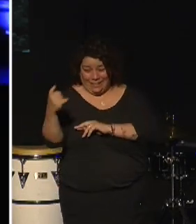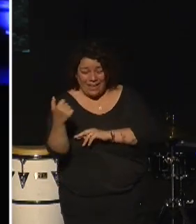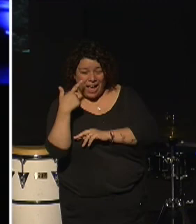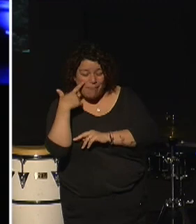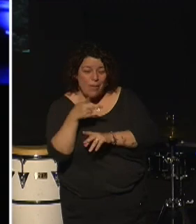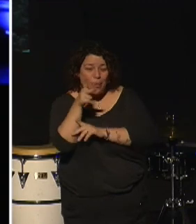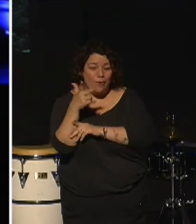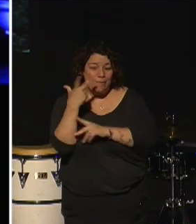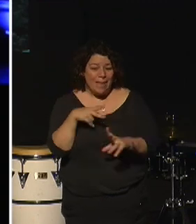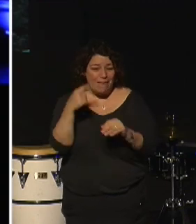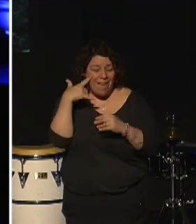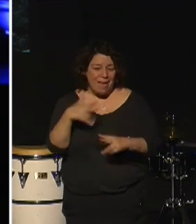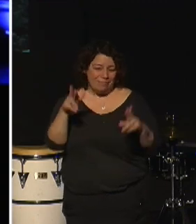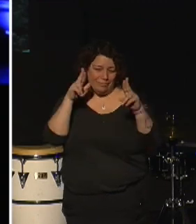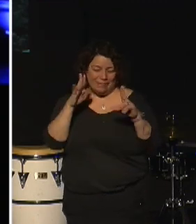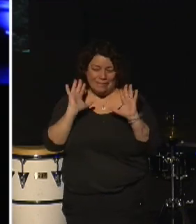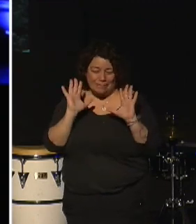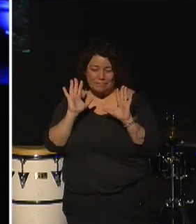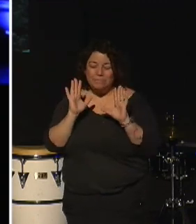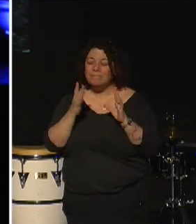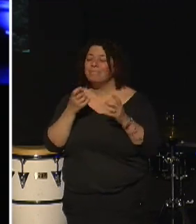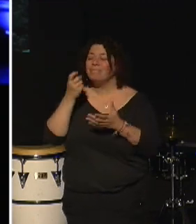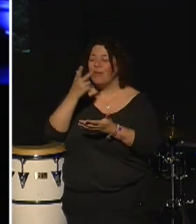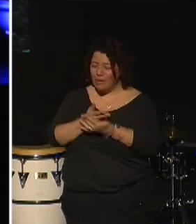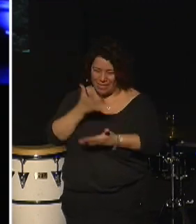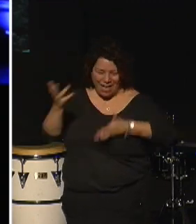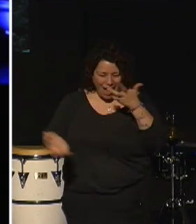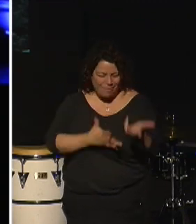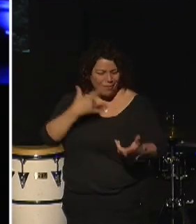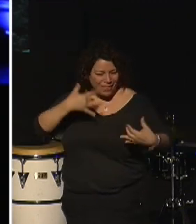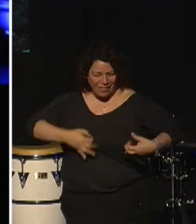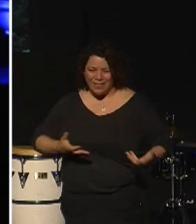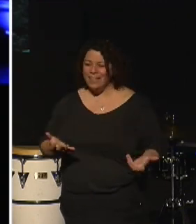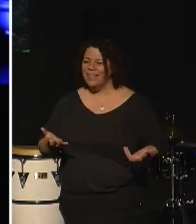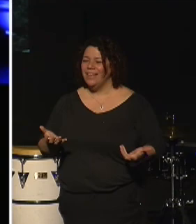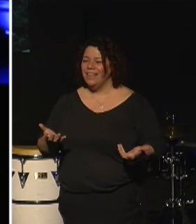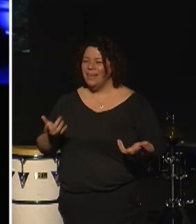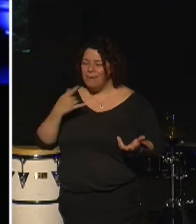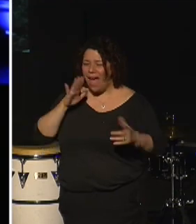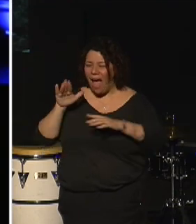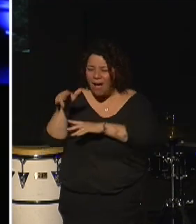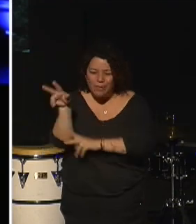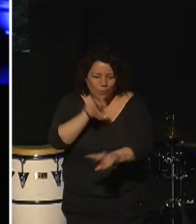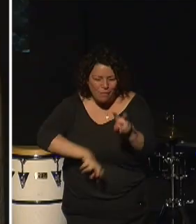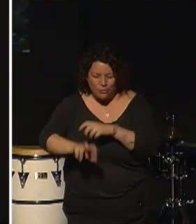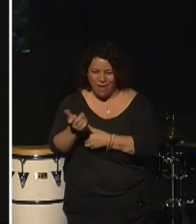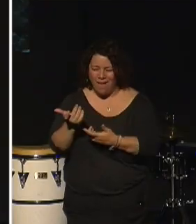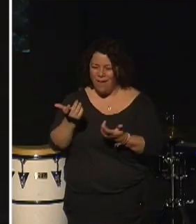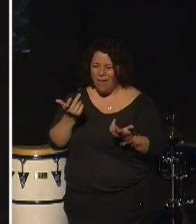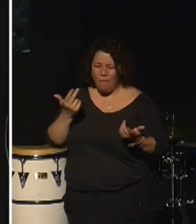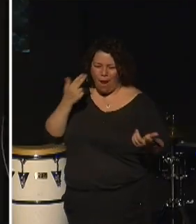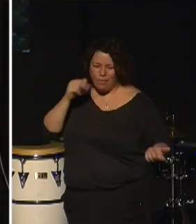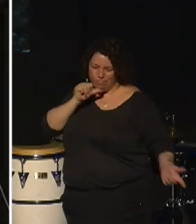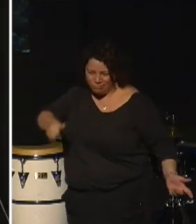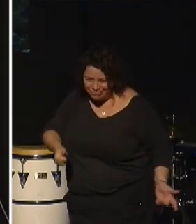terminar el documental. De nuevo, animaros de verdad a buscar la aventura, a que no le temáis